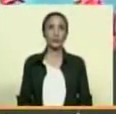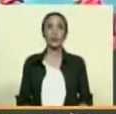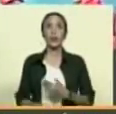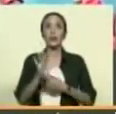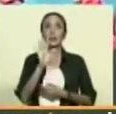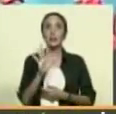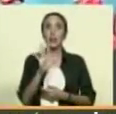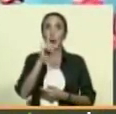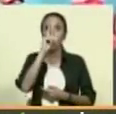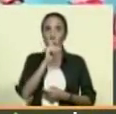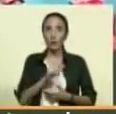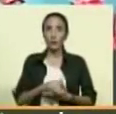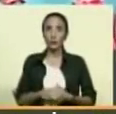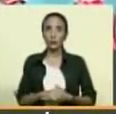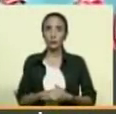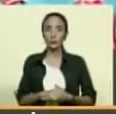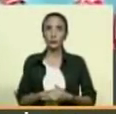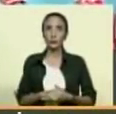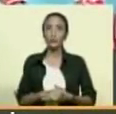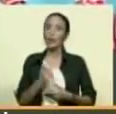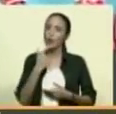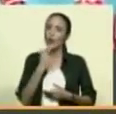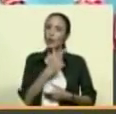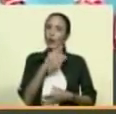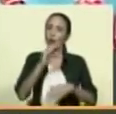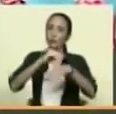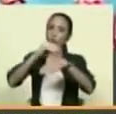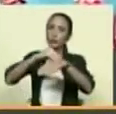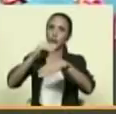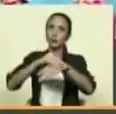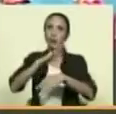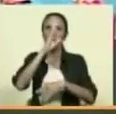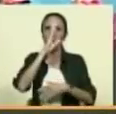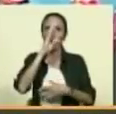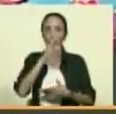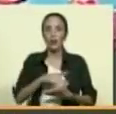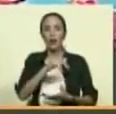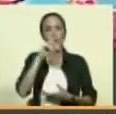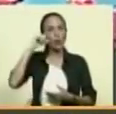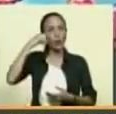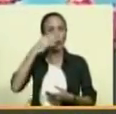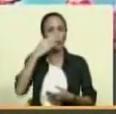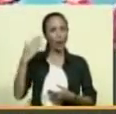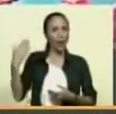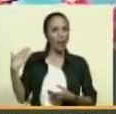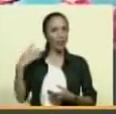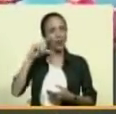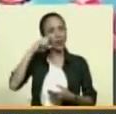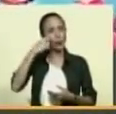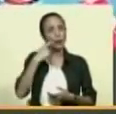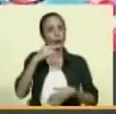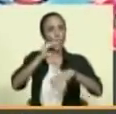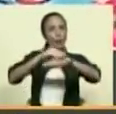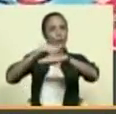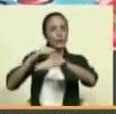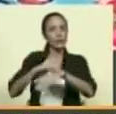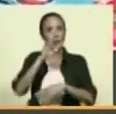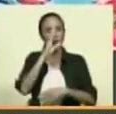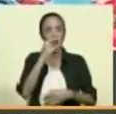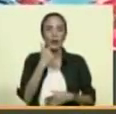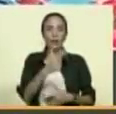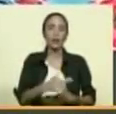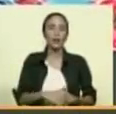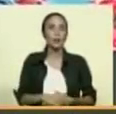5 años. Y vine a decirle a Barinas algo. Lo recuerdo como que fuera ahorita. Le